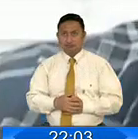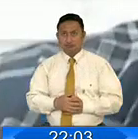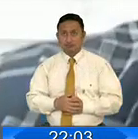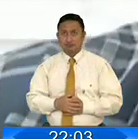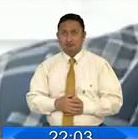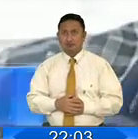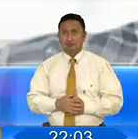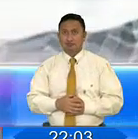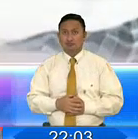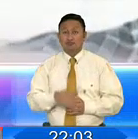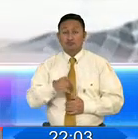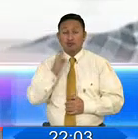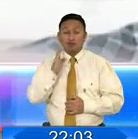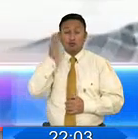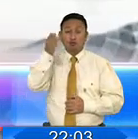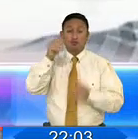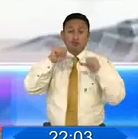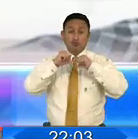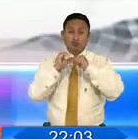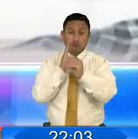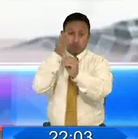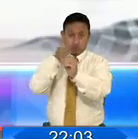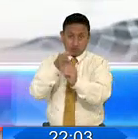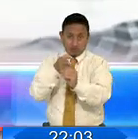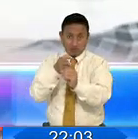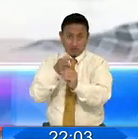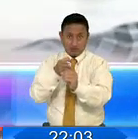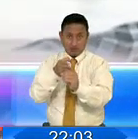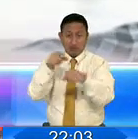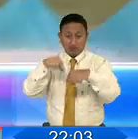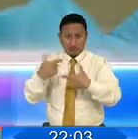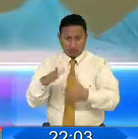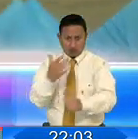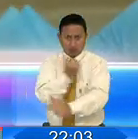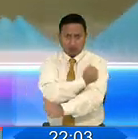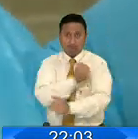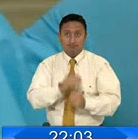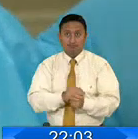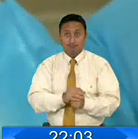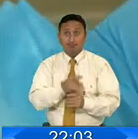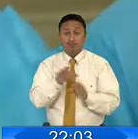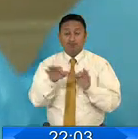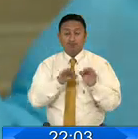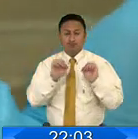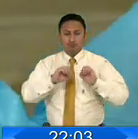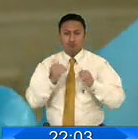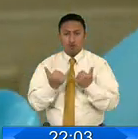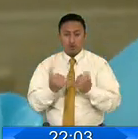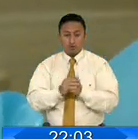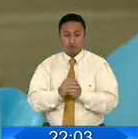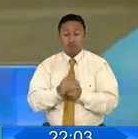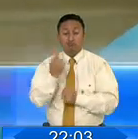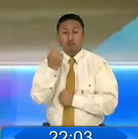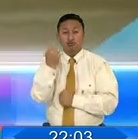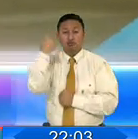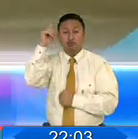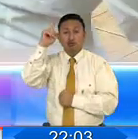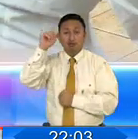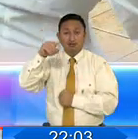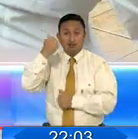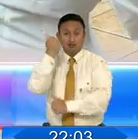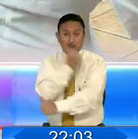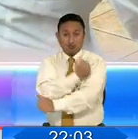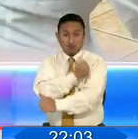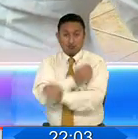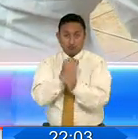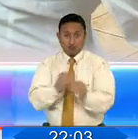importante para ir a clases presenciales que estén vacunados. Garzón también indicó que se están negociando 11 millones de dosis más, así